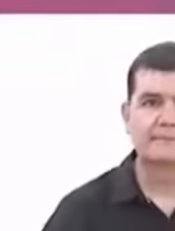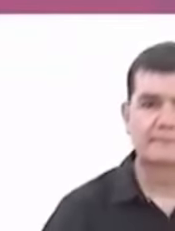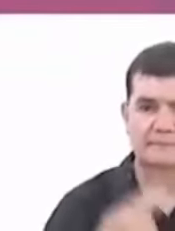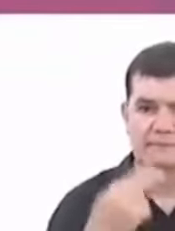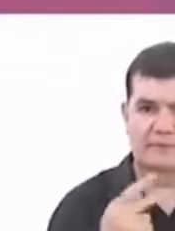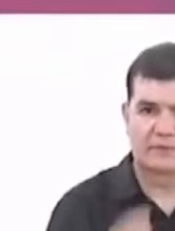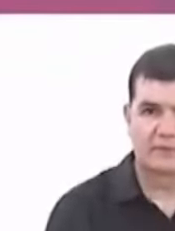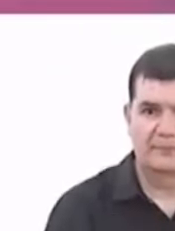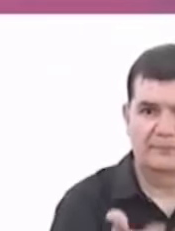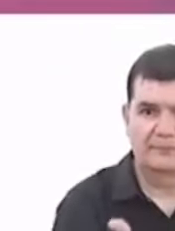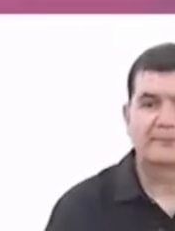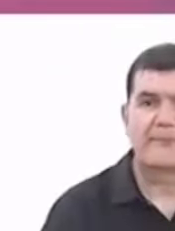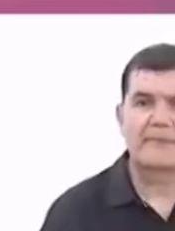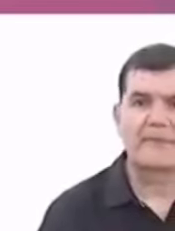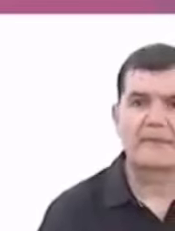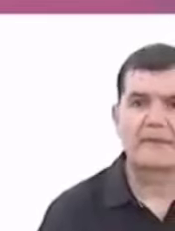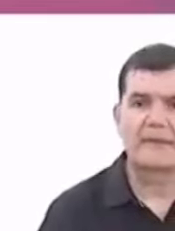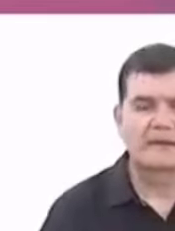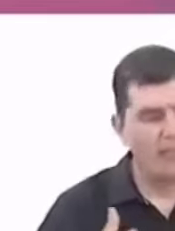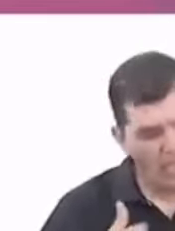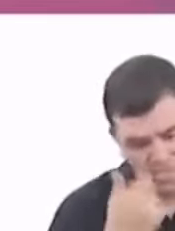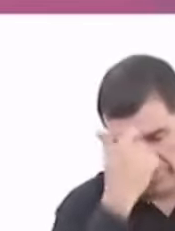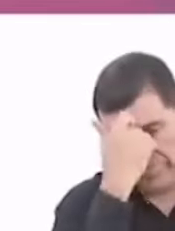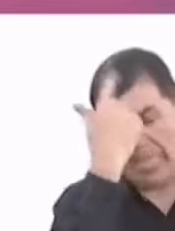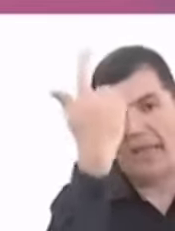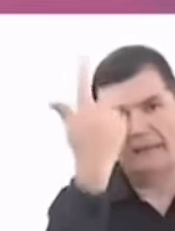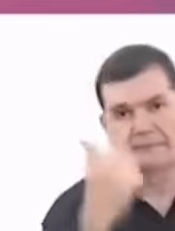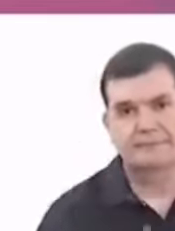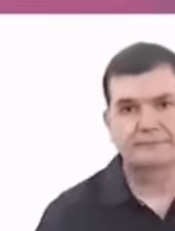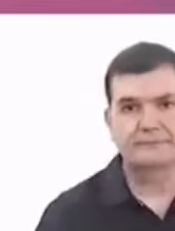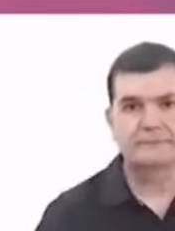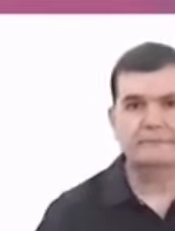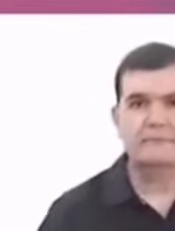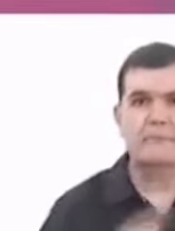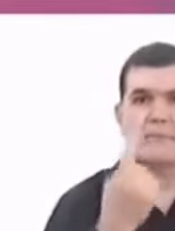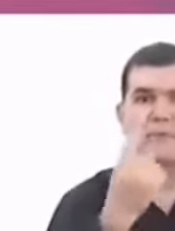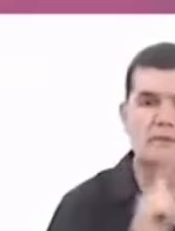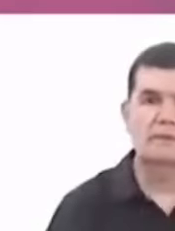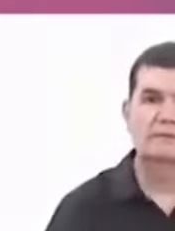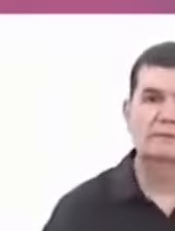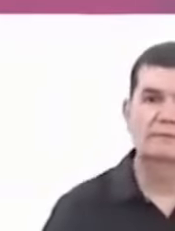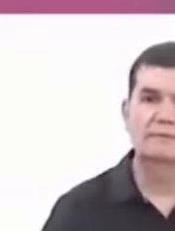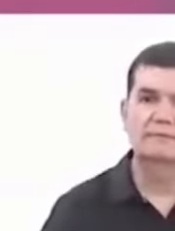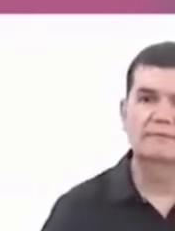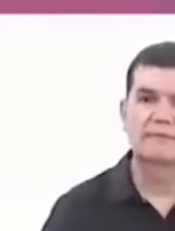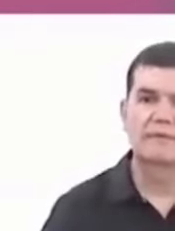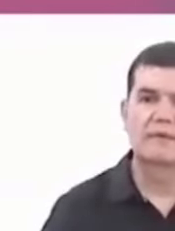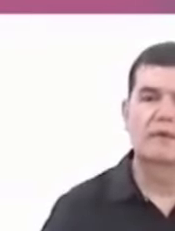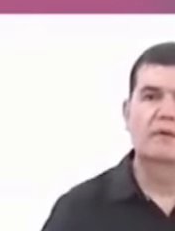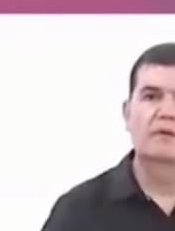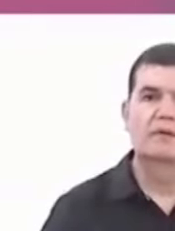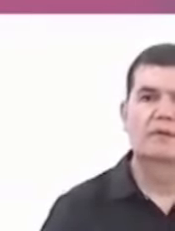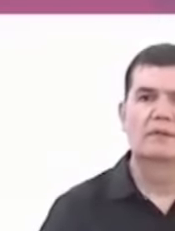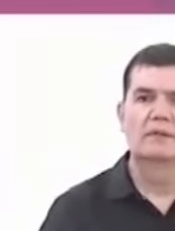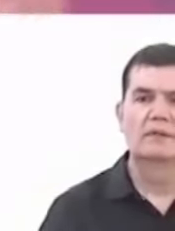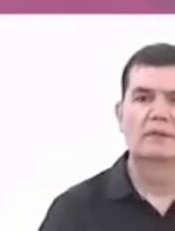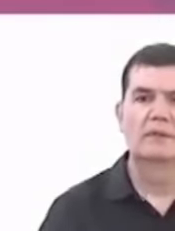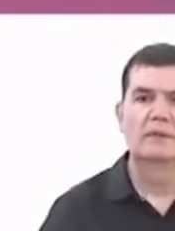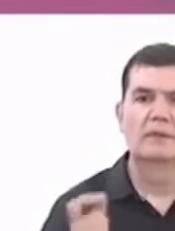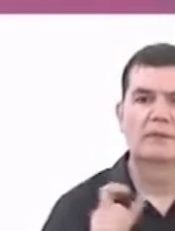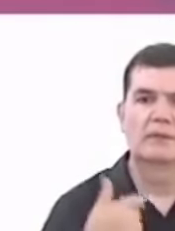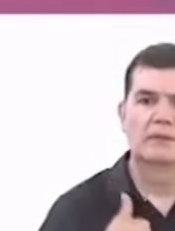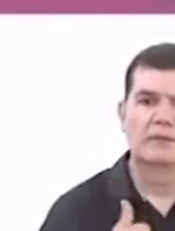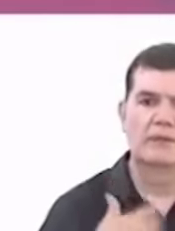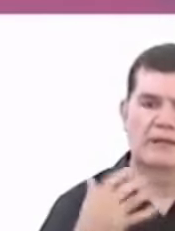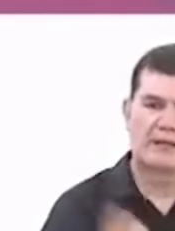nombre se me ocurrió un día cuando ganamos